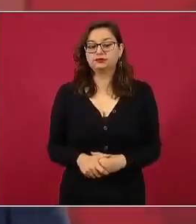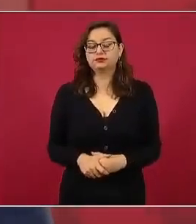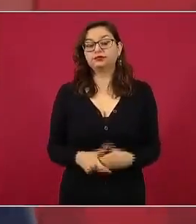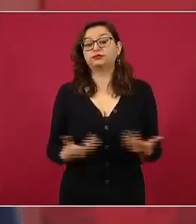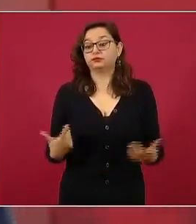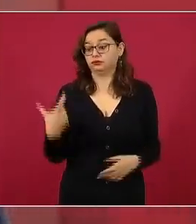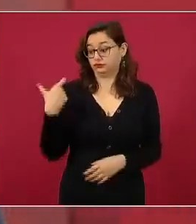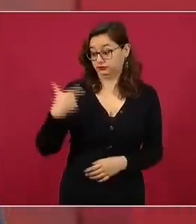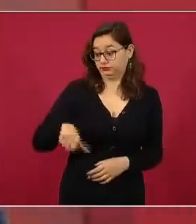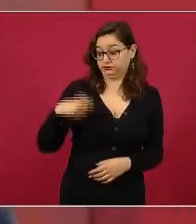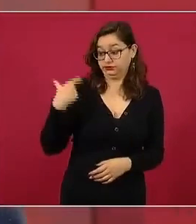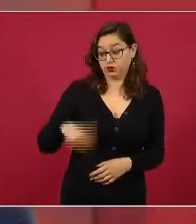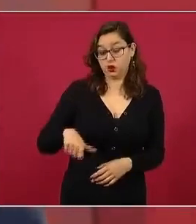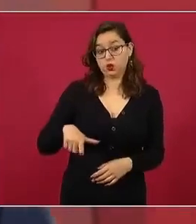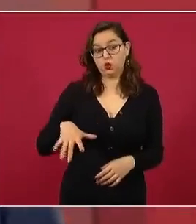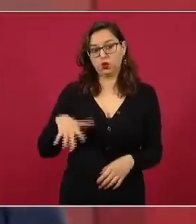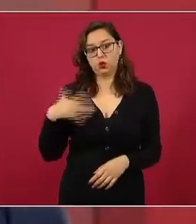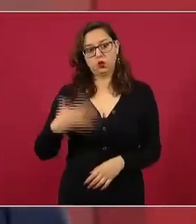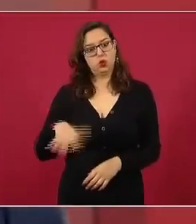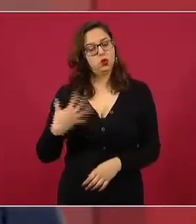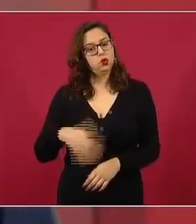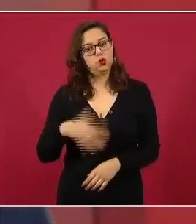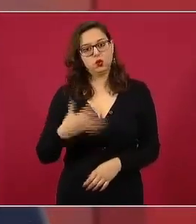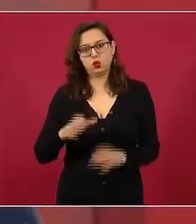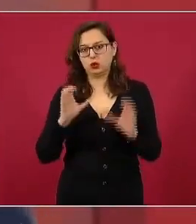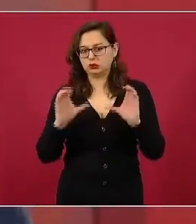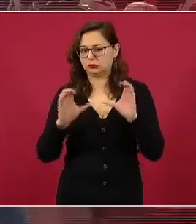Poderoso caballero don dinero.